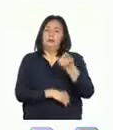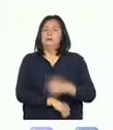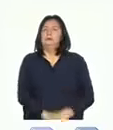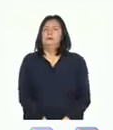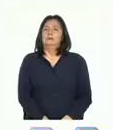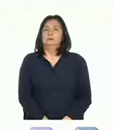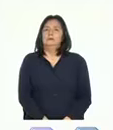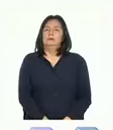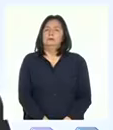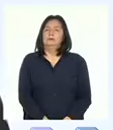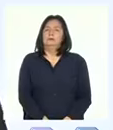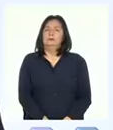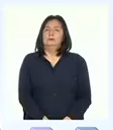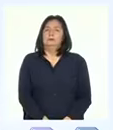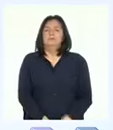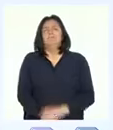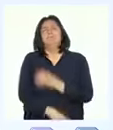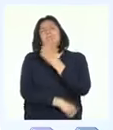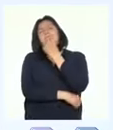ahora,